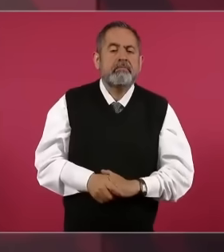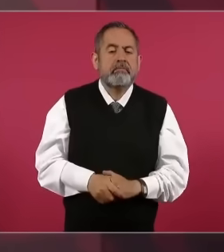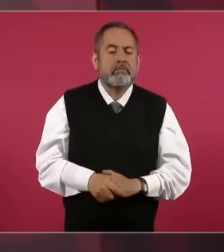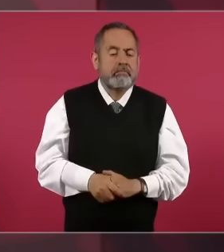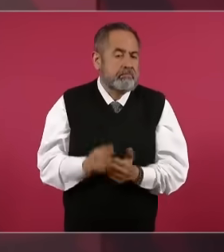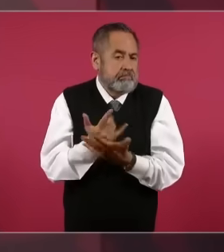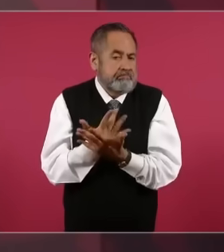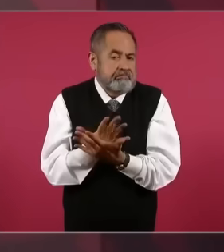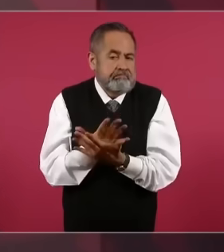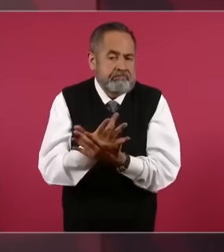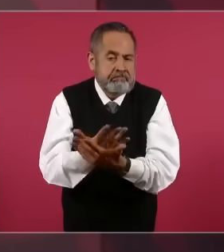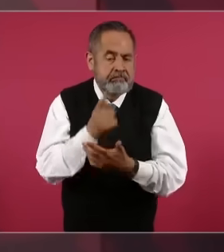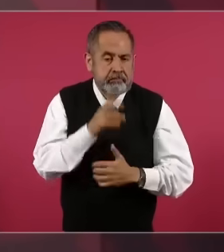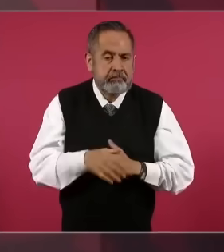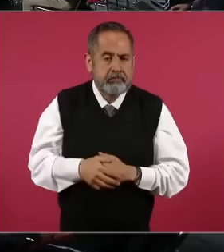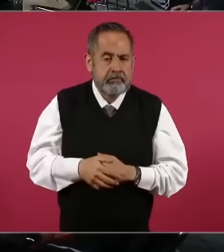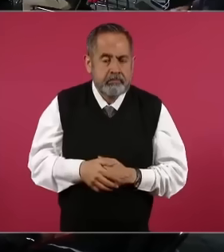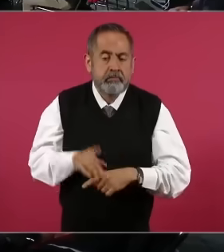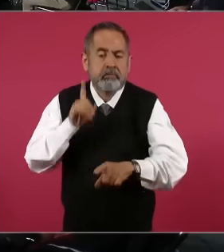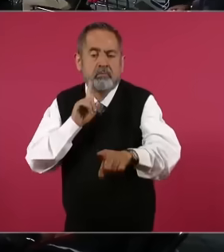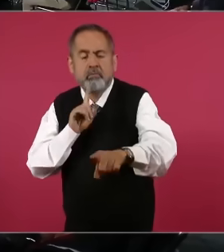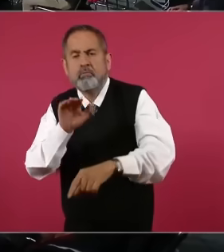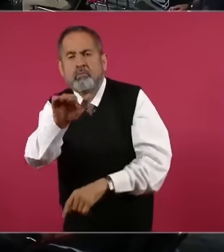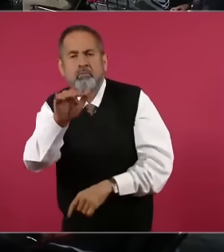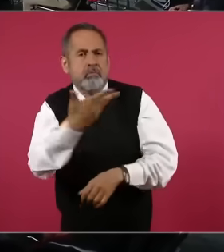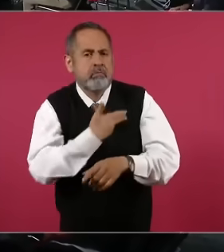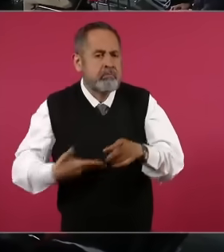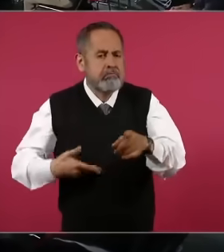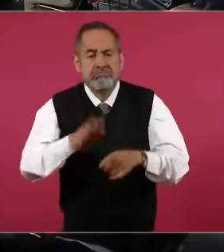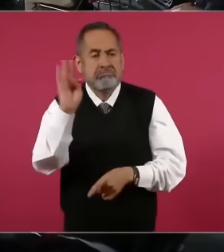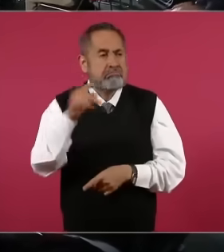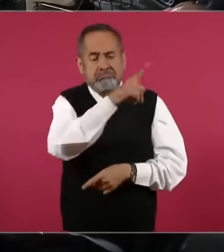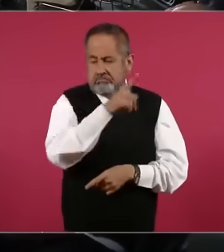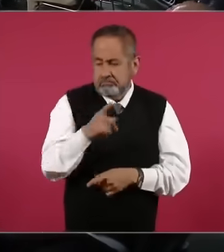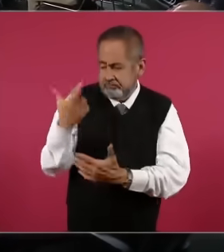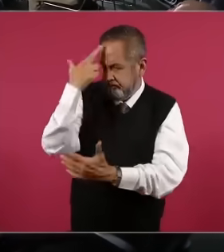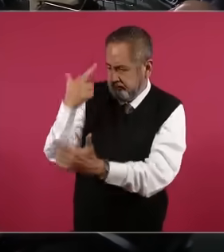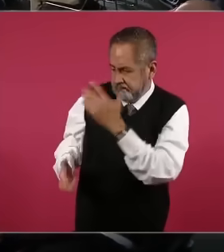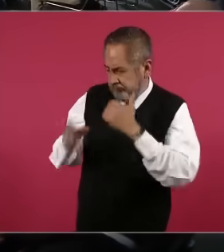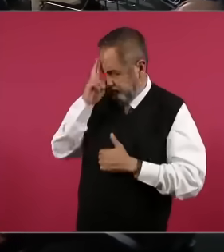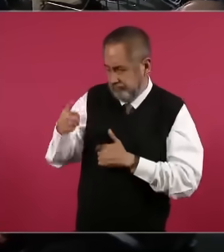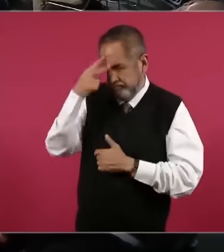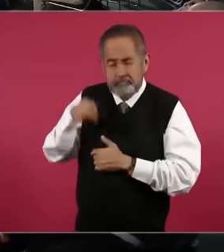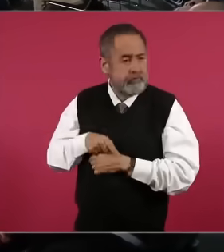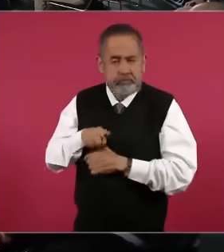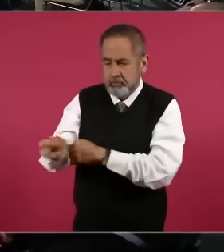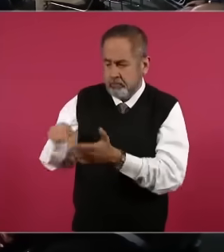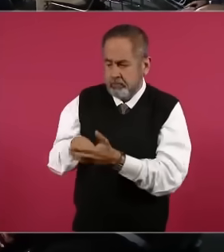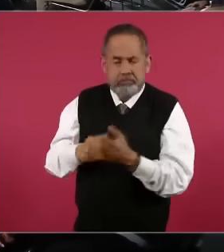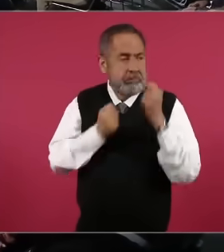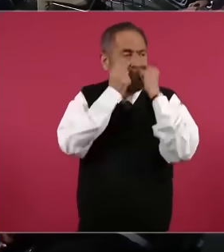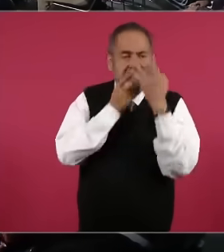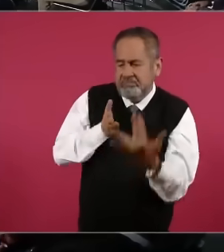vamos a esperar. Presidente, ¿habría algún indicio de que se violó la soberanía, sobre todo entendiendo que a partir de los atentados